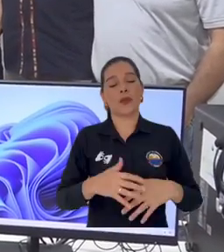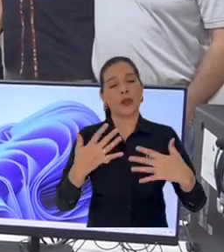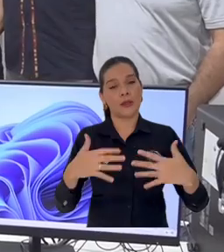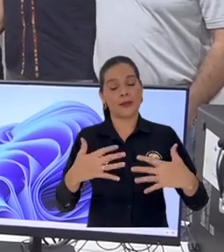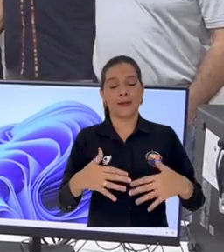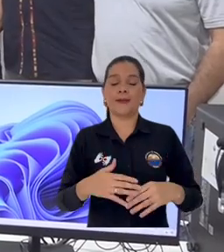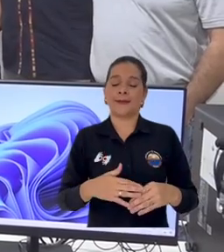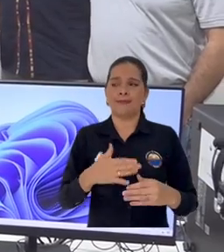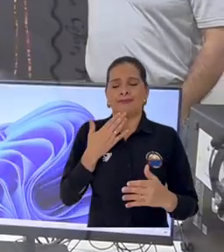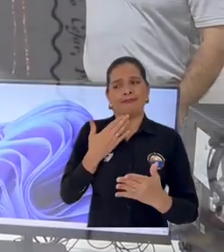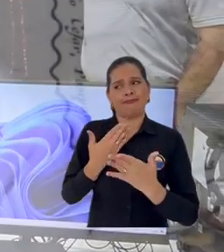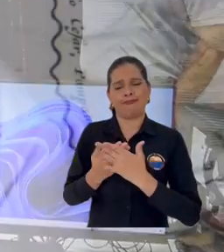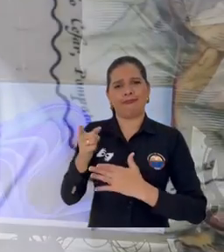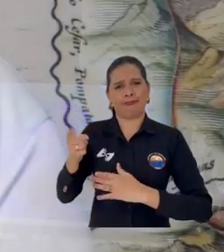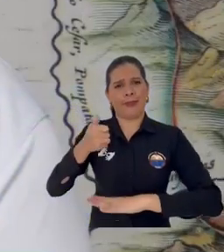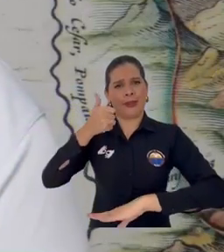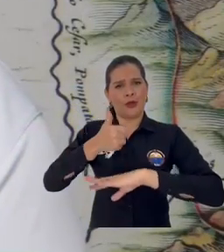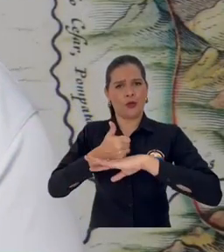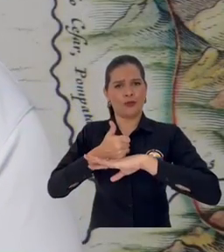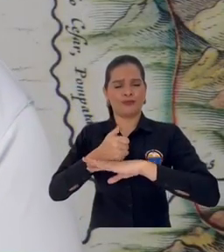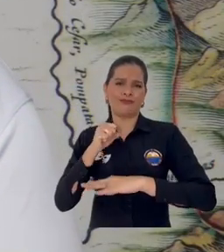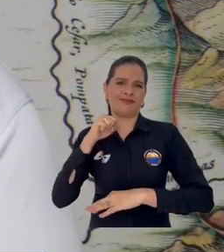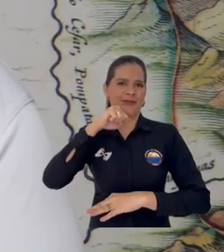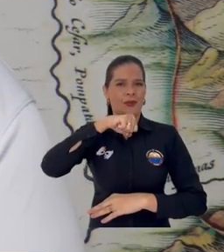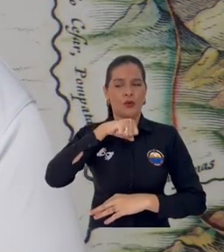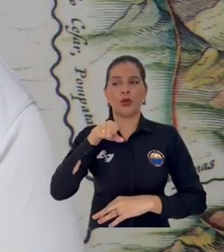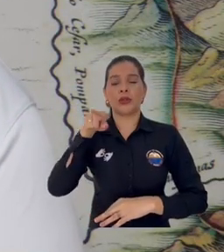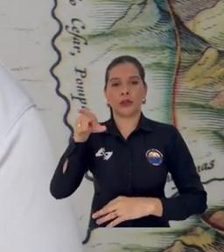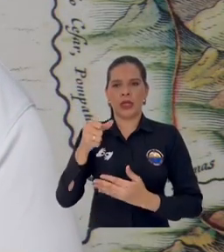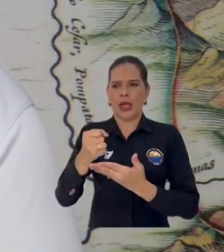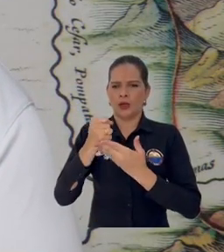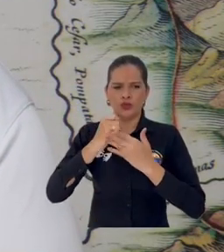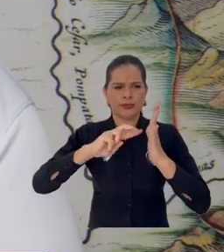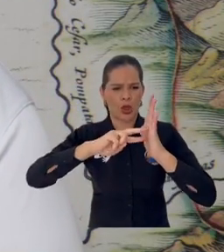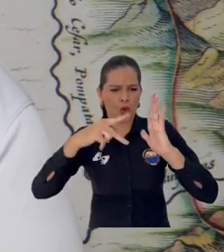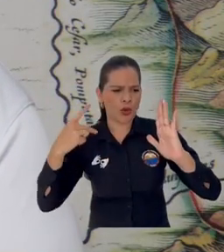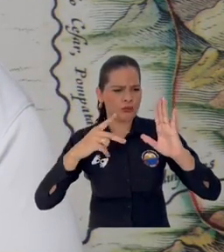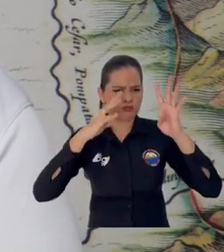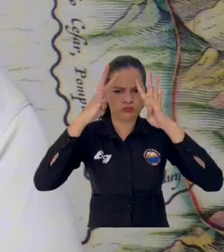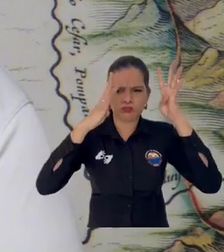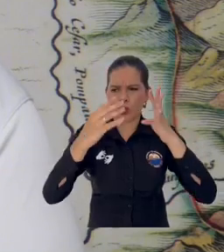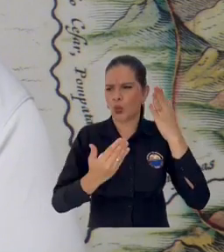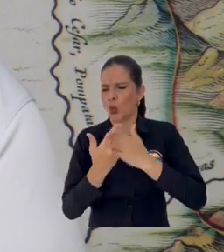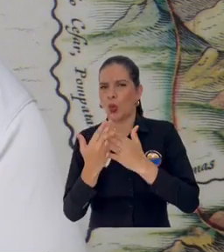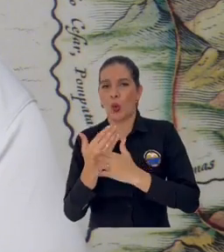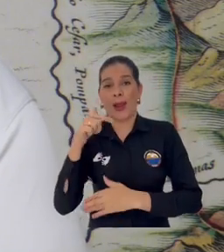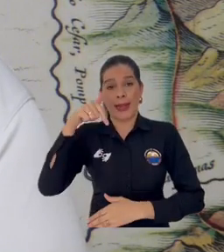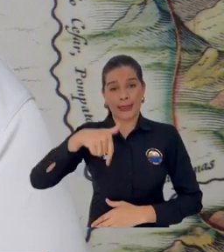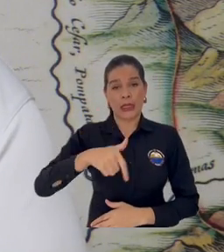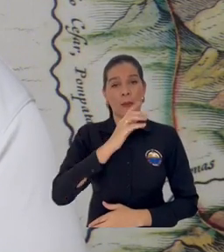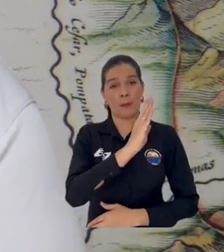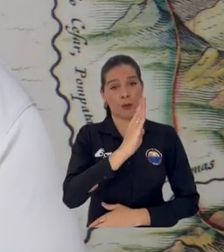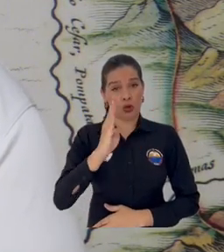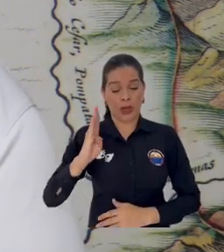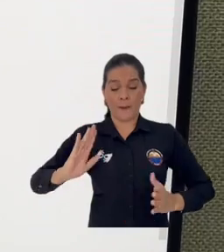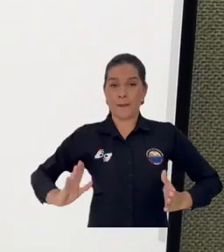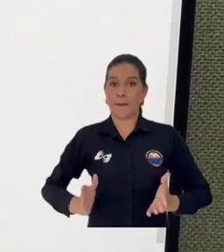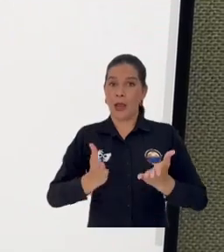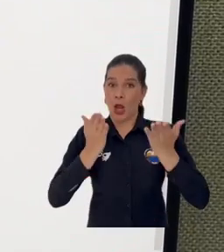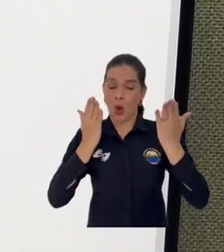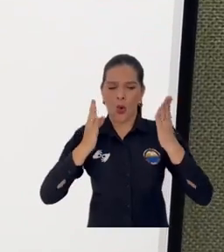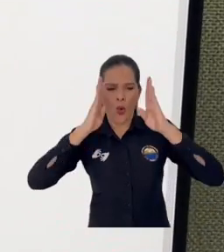En el 2017, con la llegada del rector Pablo Vera, realmente con todo ese impulso tecnológico en innovación, la biblioteca, digamos, ha